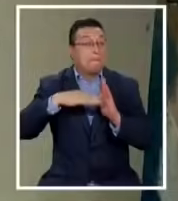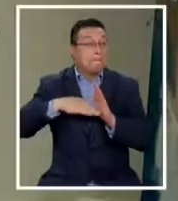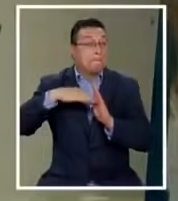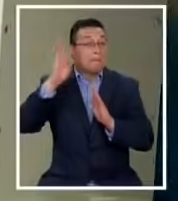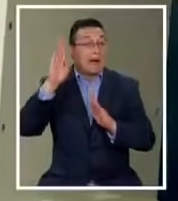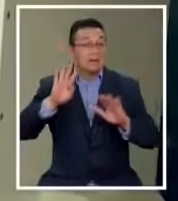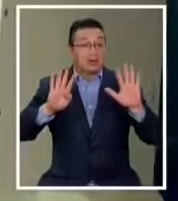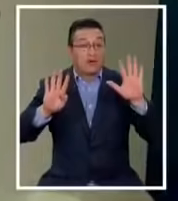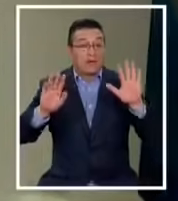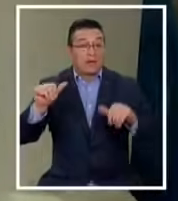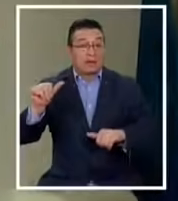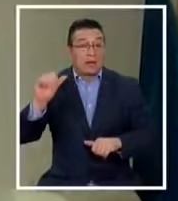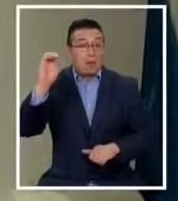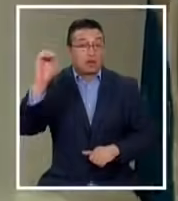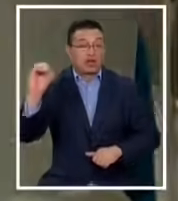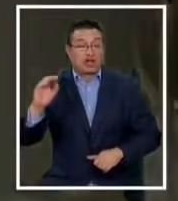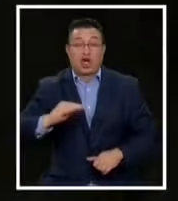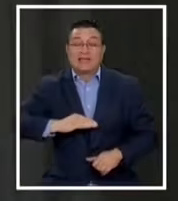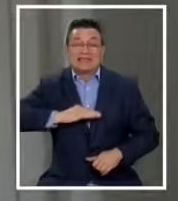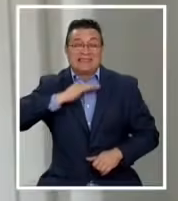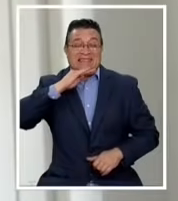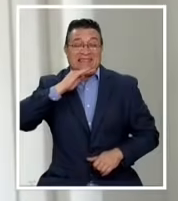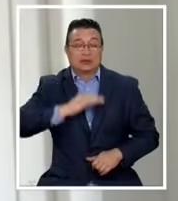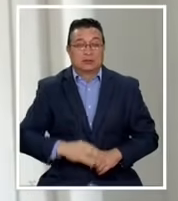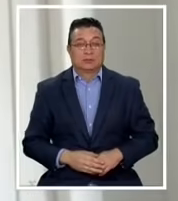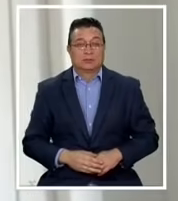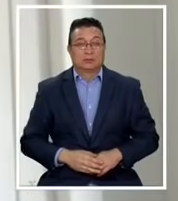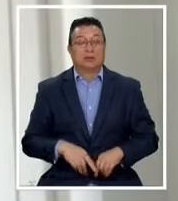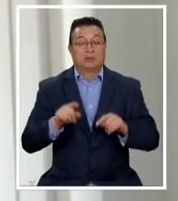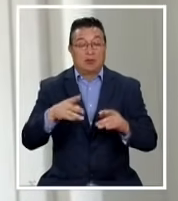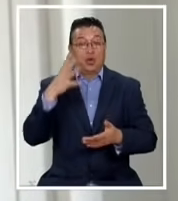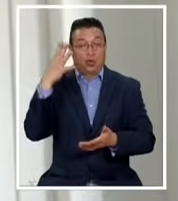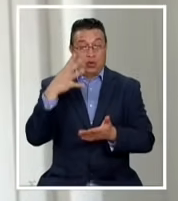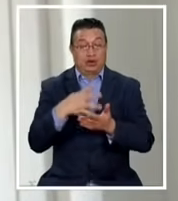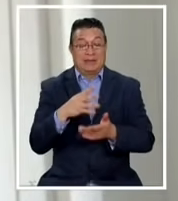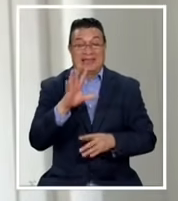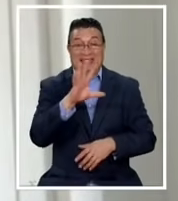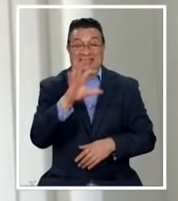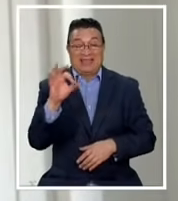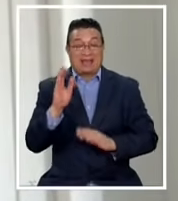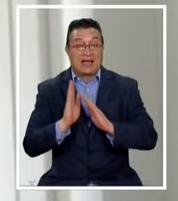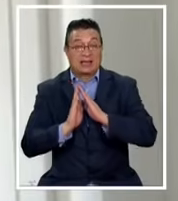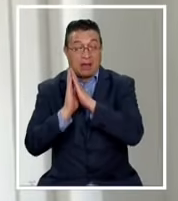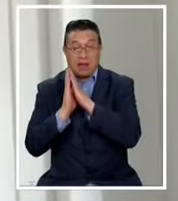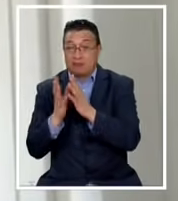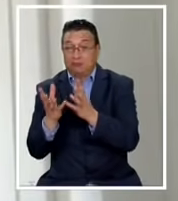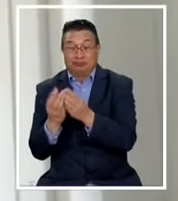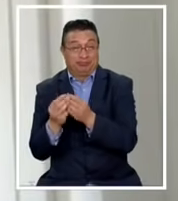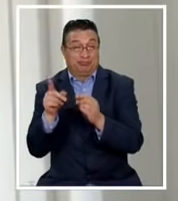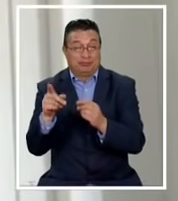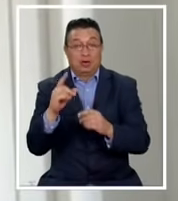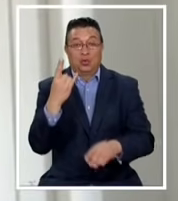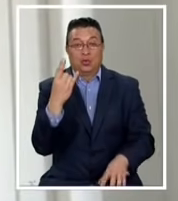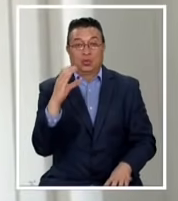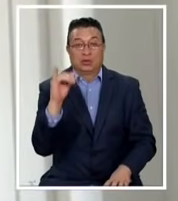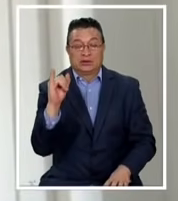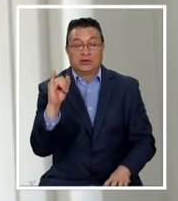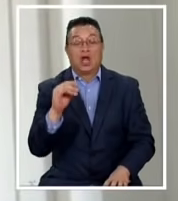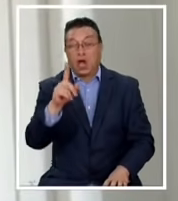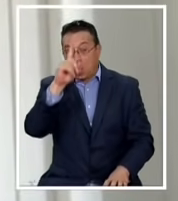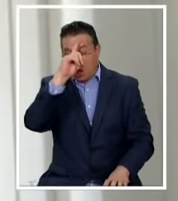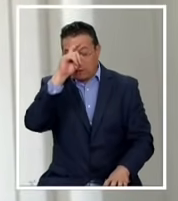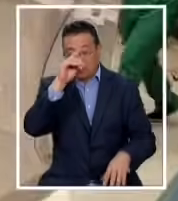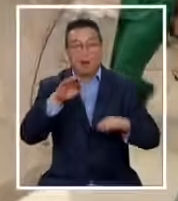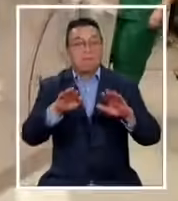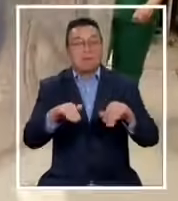al 96%. Estamos llegando a las 4.500 camas de cuidados críticos y los hospitales siguen estando